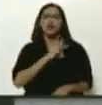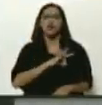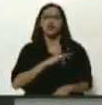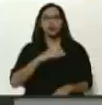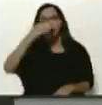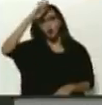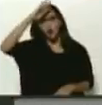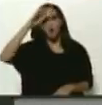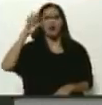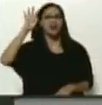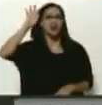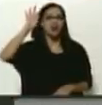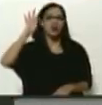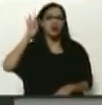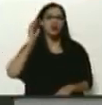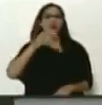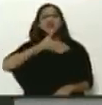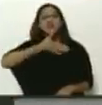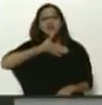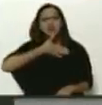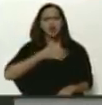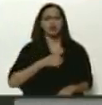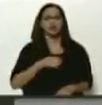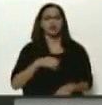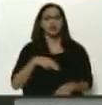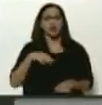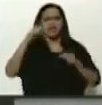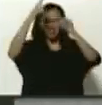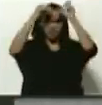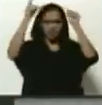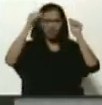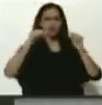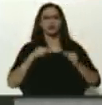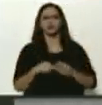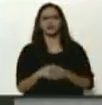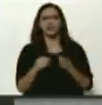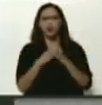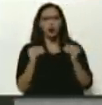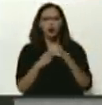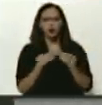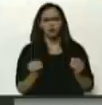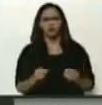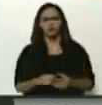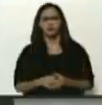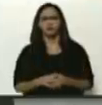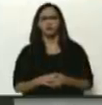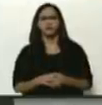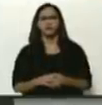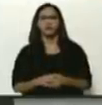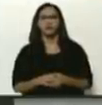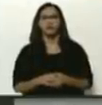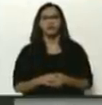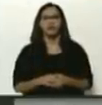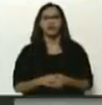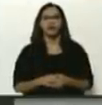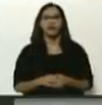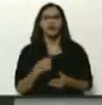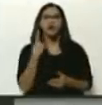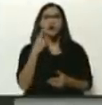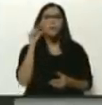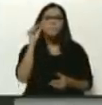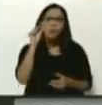Fidel, del Che, de Raúl, de Díaz-Canel, de todo y de todas. En un